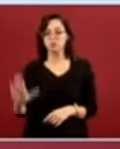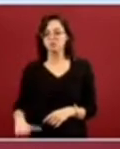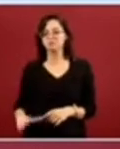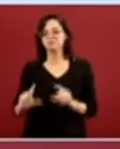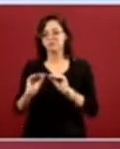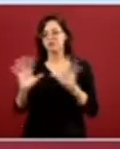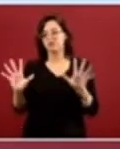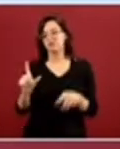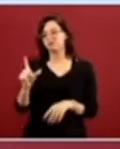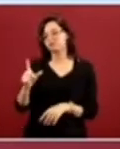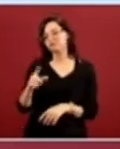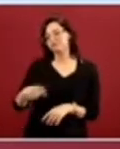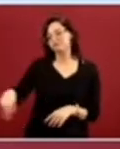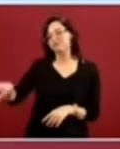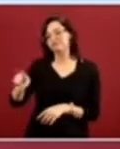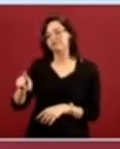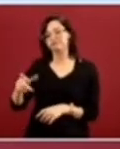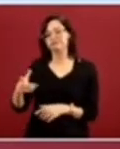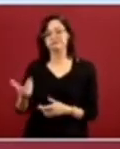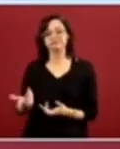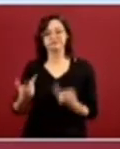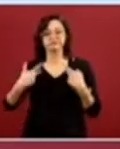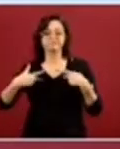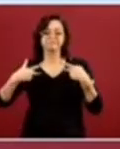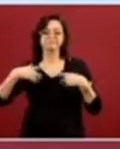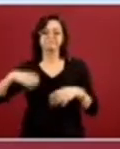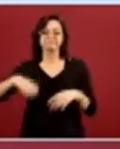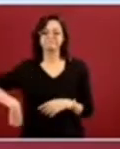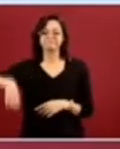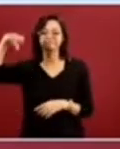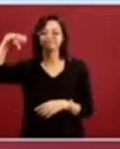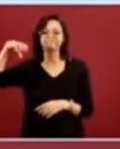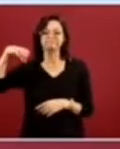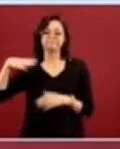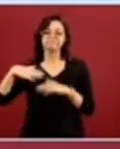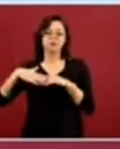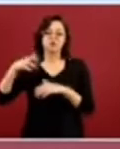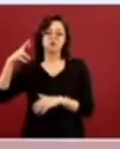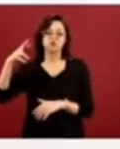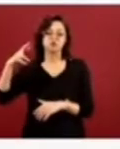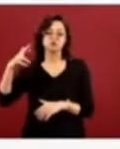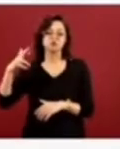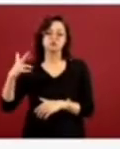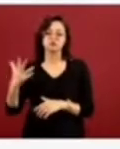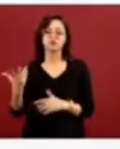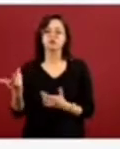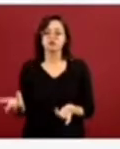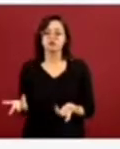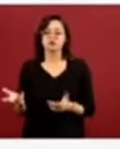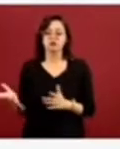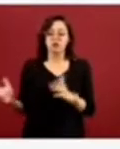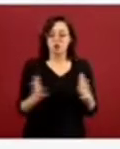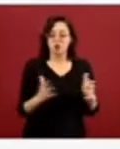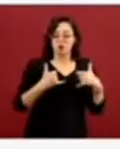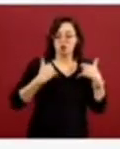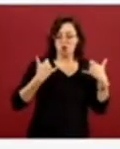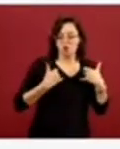claro que están en términos de edad en las edades mayores, y tenemos menor frecuencia de